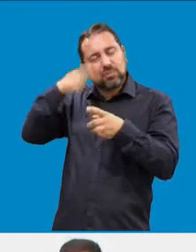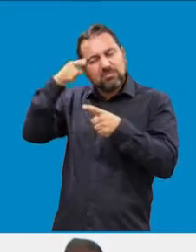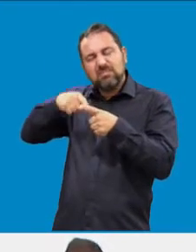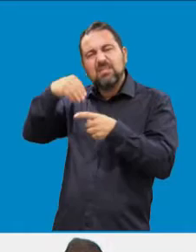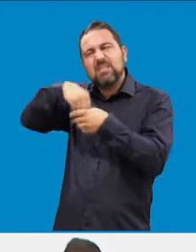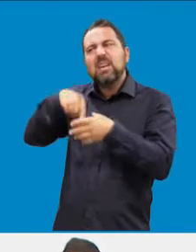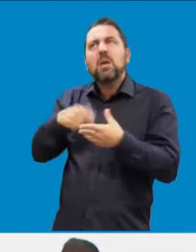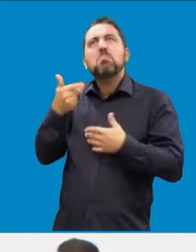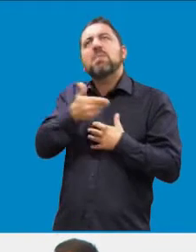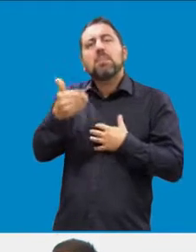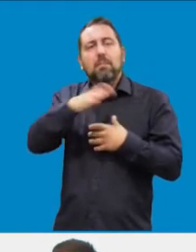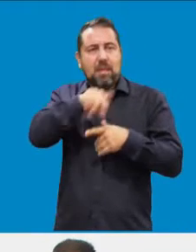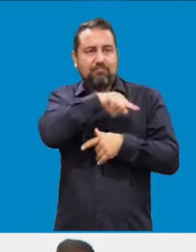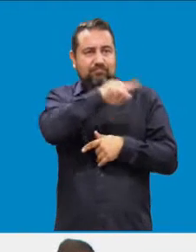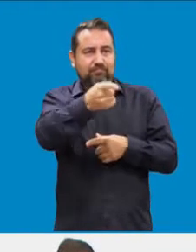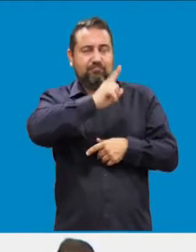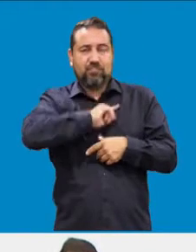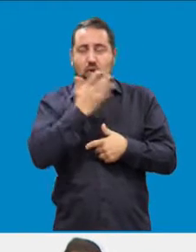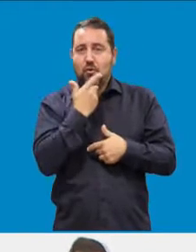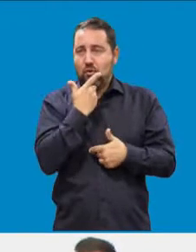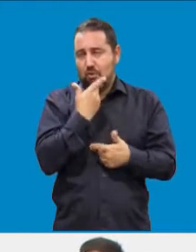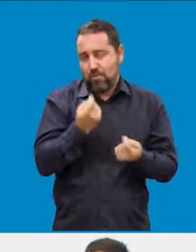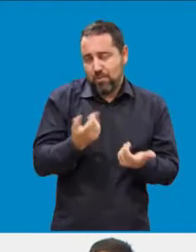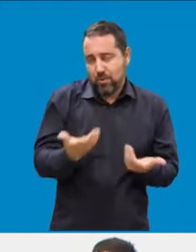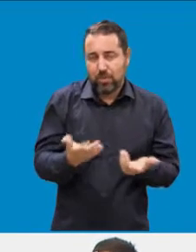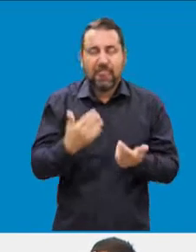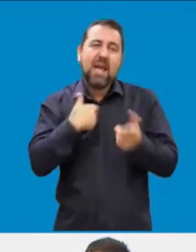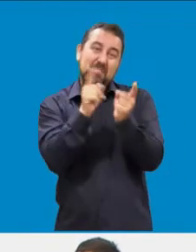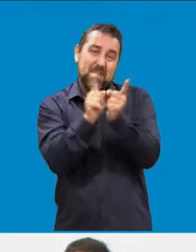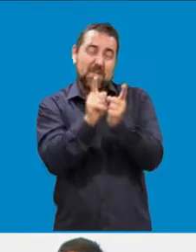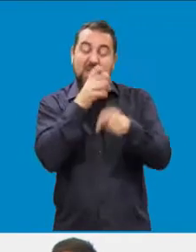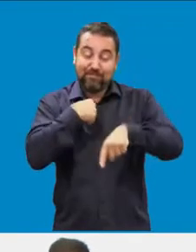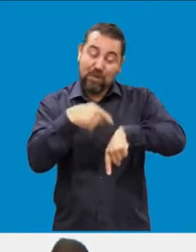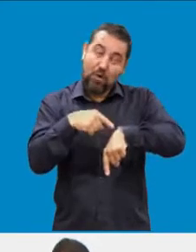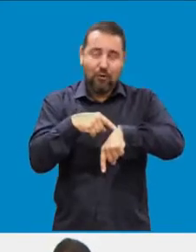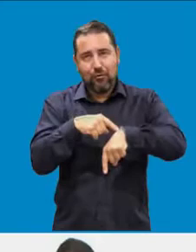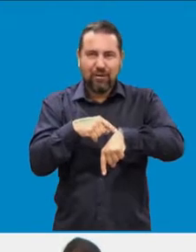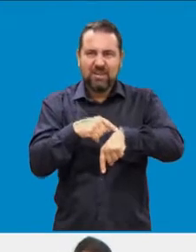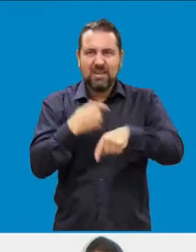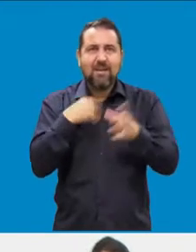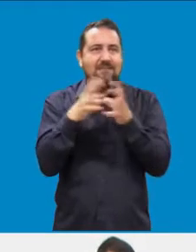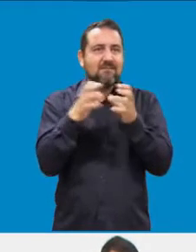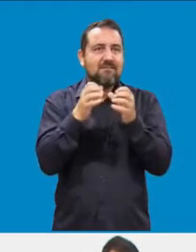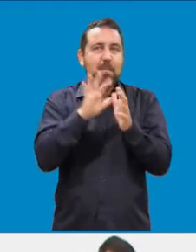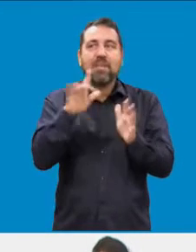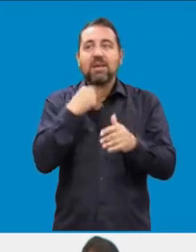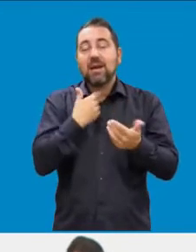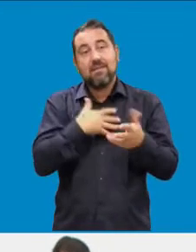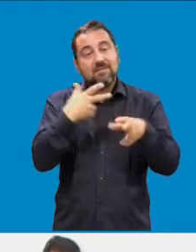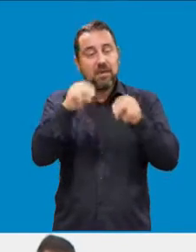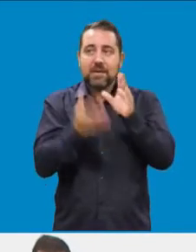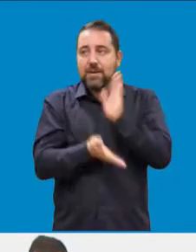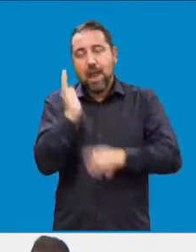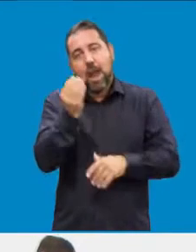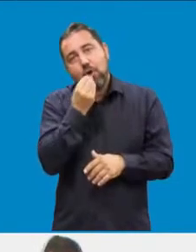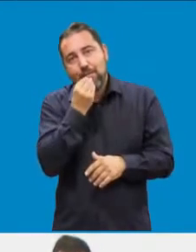y a qué nos dedicamos principalmente, ¿no? Para que vayáis conociendo un poquito. Voy a ser breve porque a estas horas ya parece